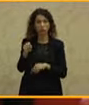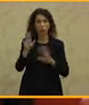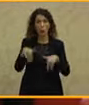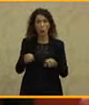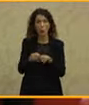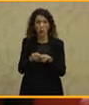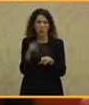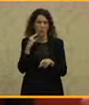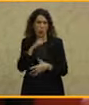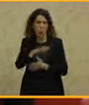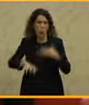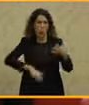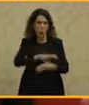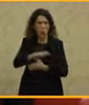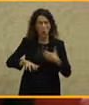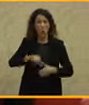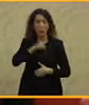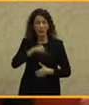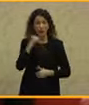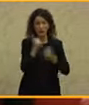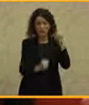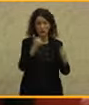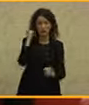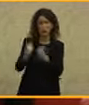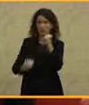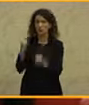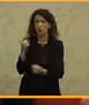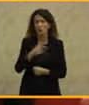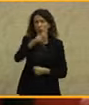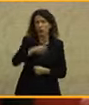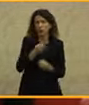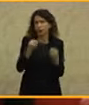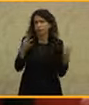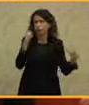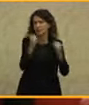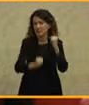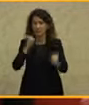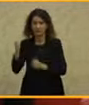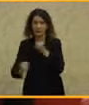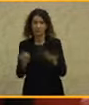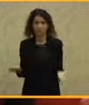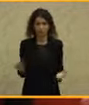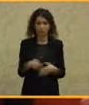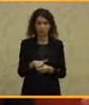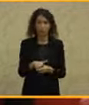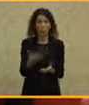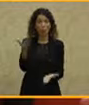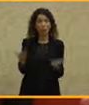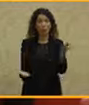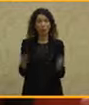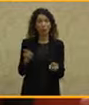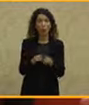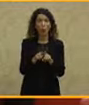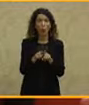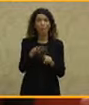había sembrado el terror en un hospital apuñalando a no sé cuántas personas. Lo comparaban